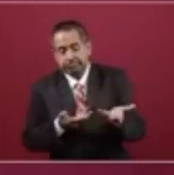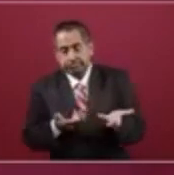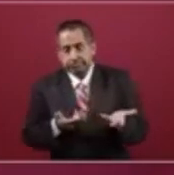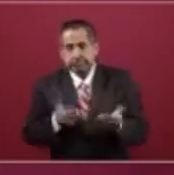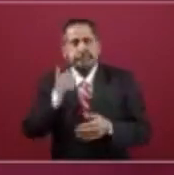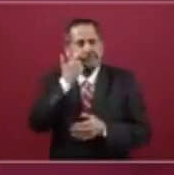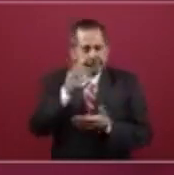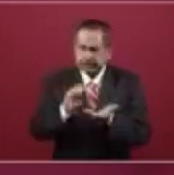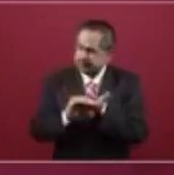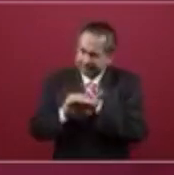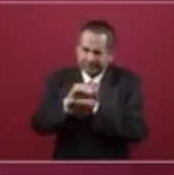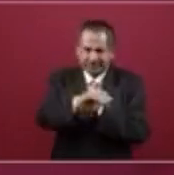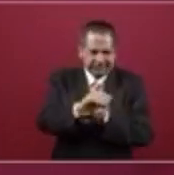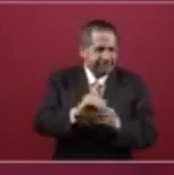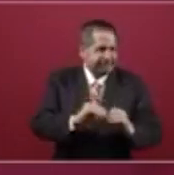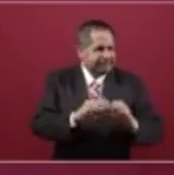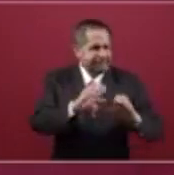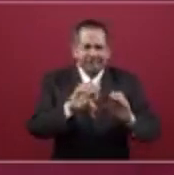inversión